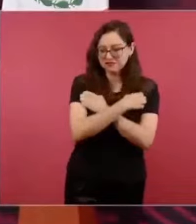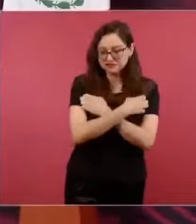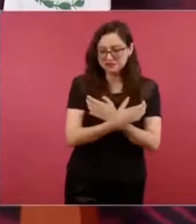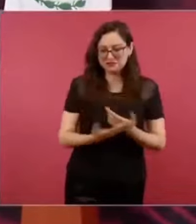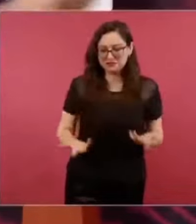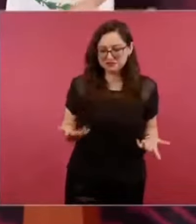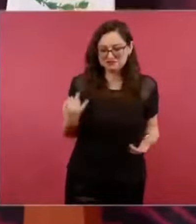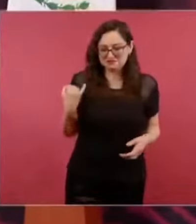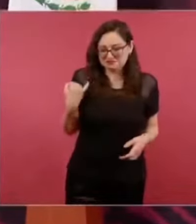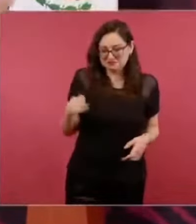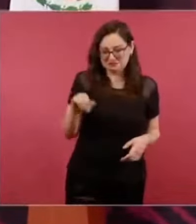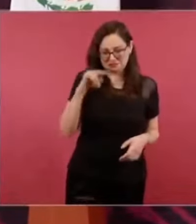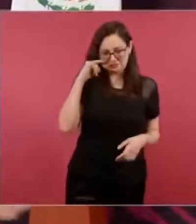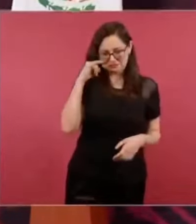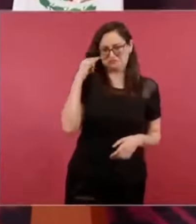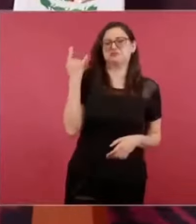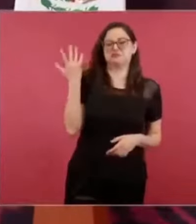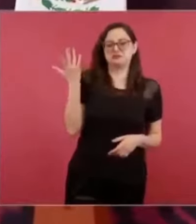¿Cómo?